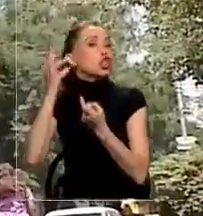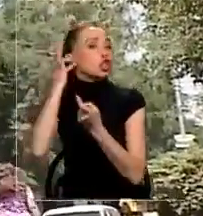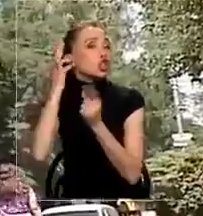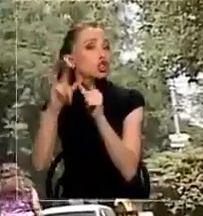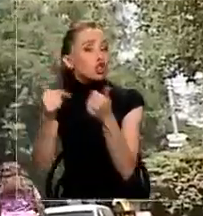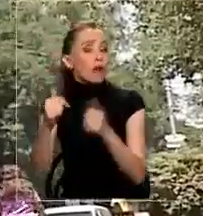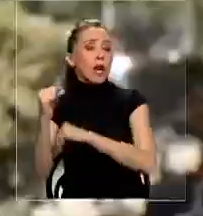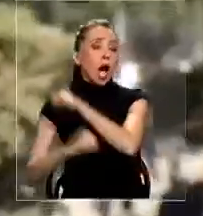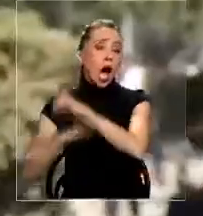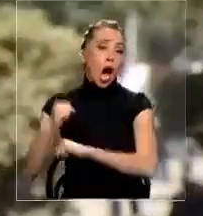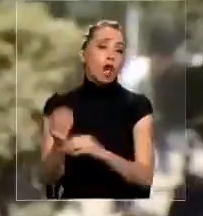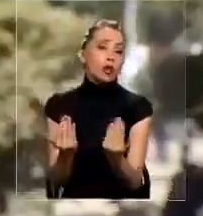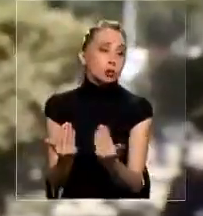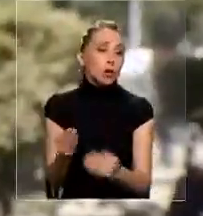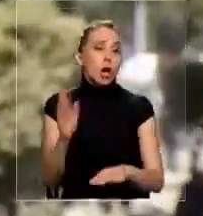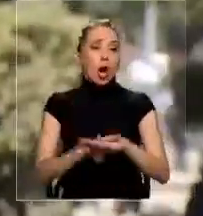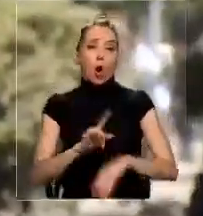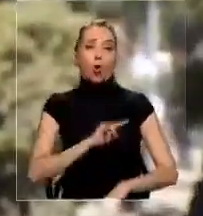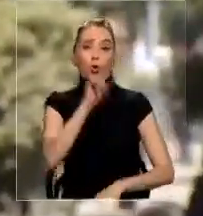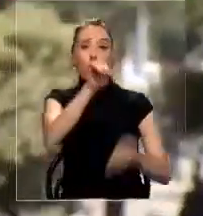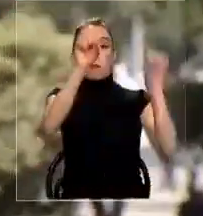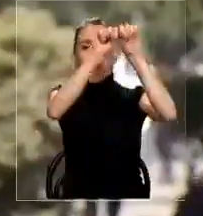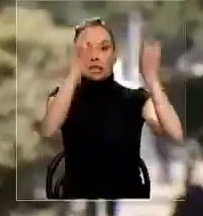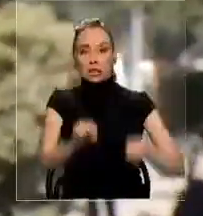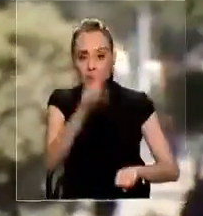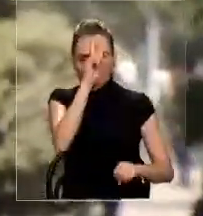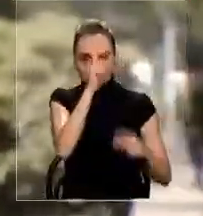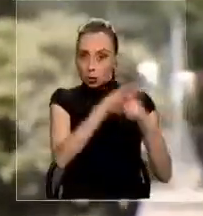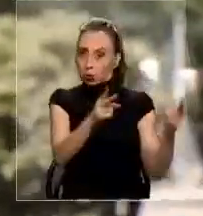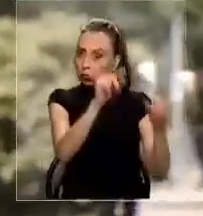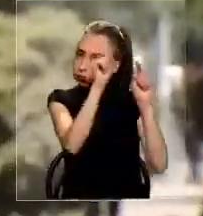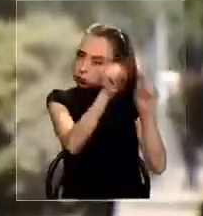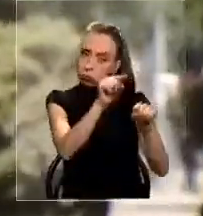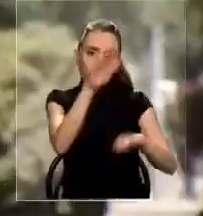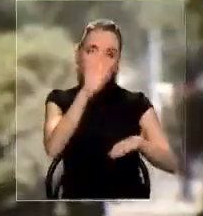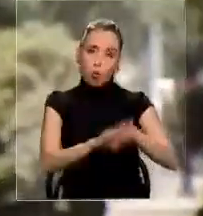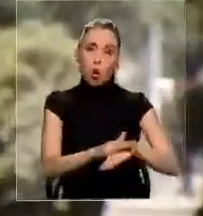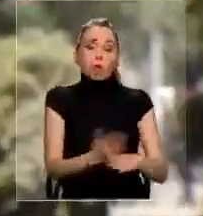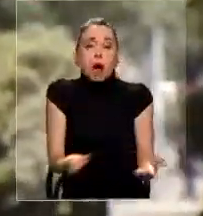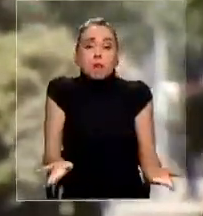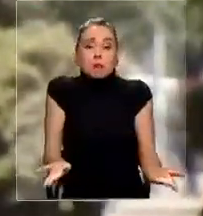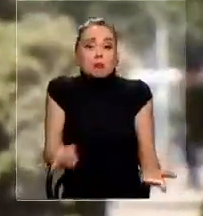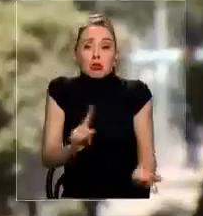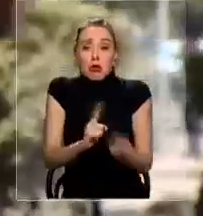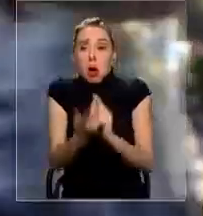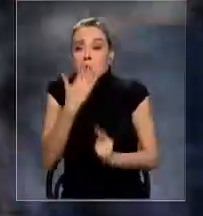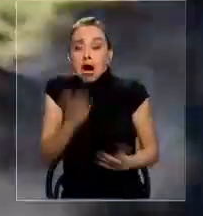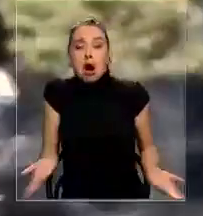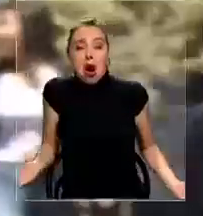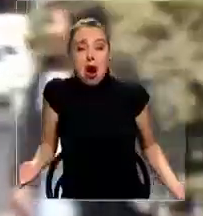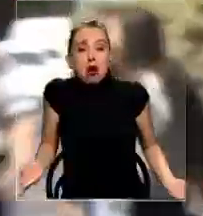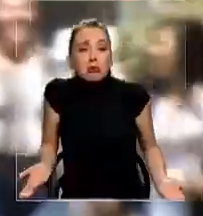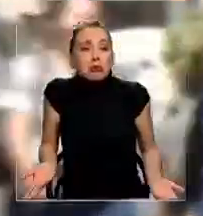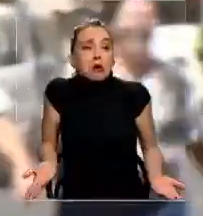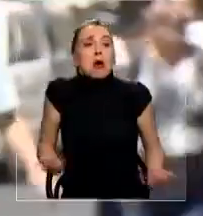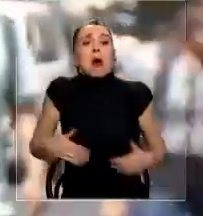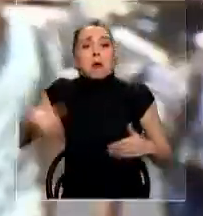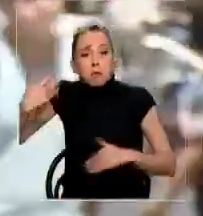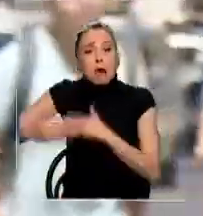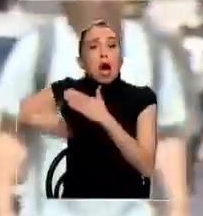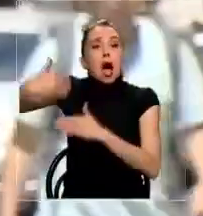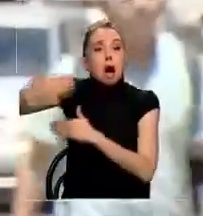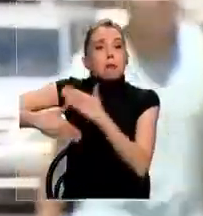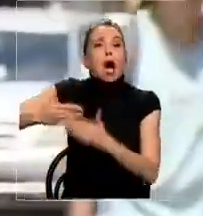lleva años esperando también. Le echo la culpa al sistema. Y todos le echamos la culpa al sistema, pero no mejoramos, pues. Entonces vamos pasando